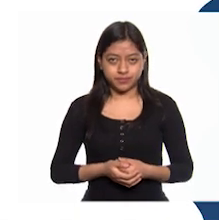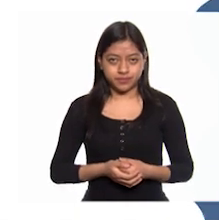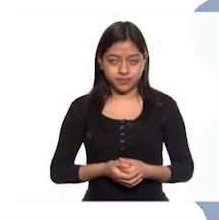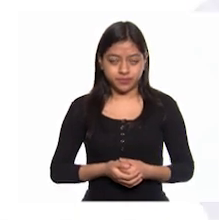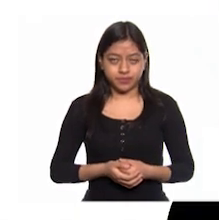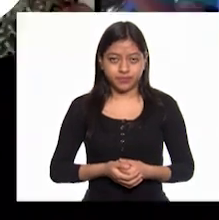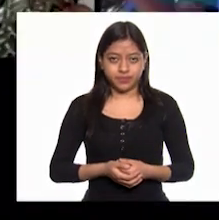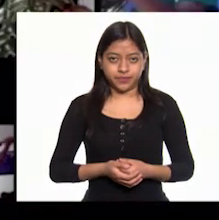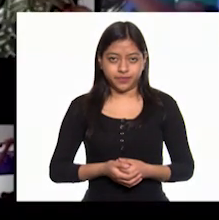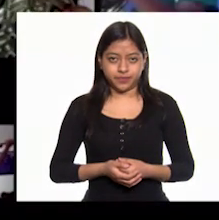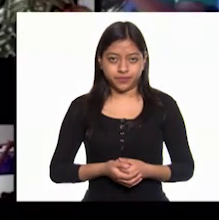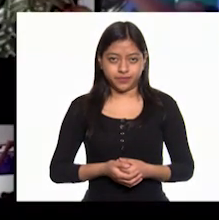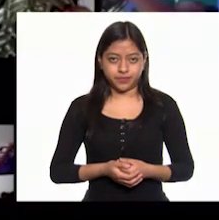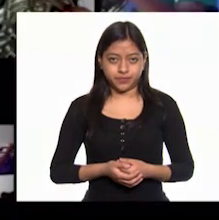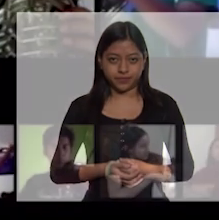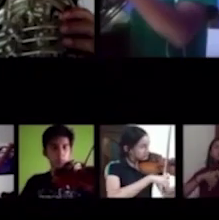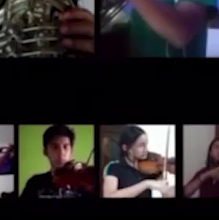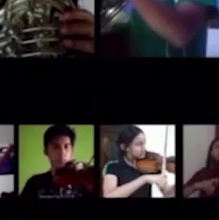aprendeencasa.cep.gov.mx.